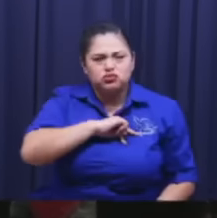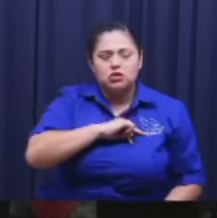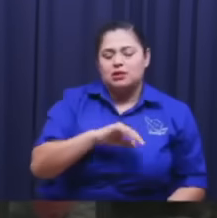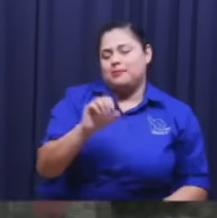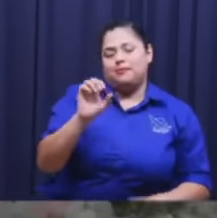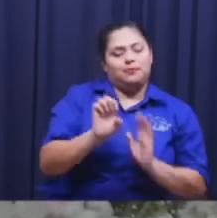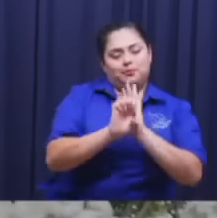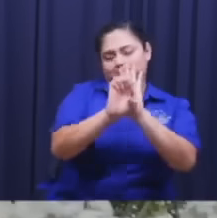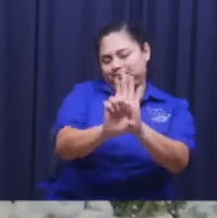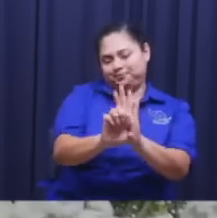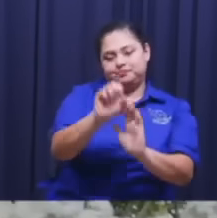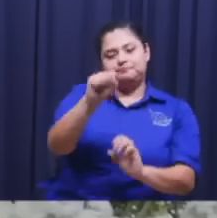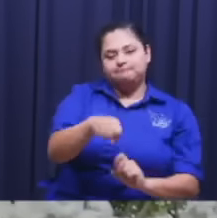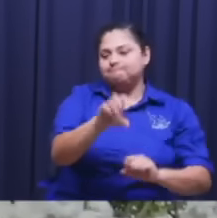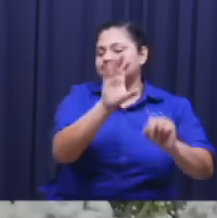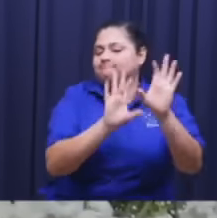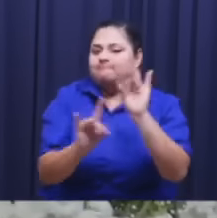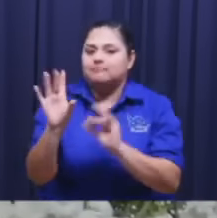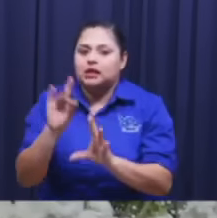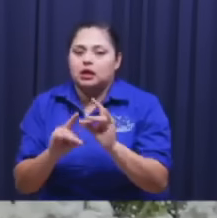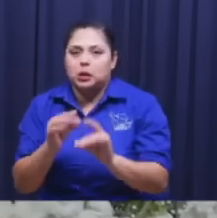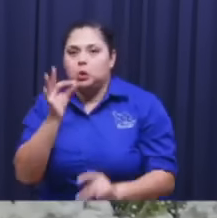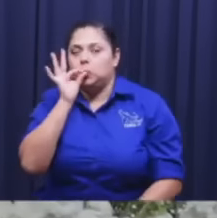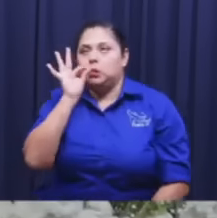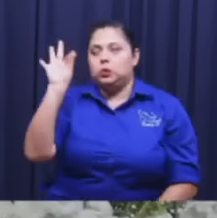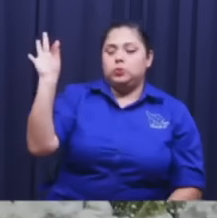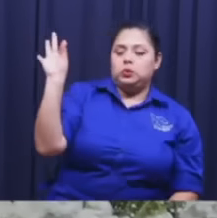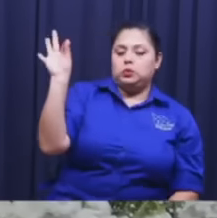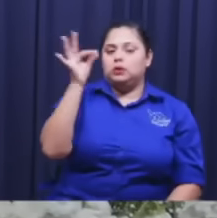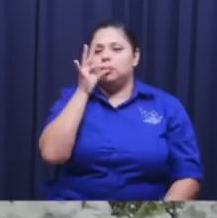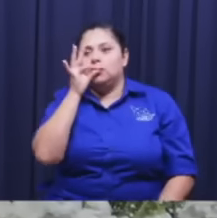si alguien era marihuano,